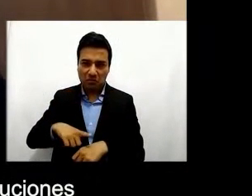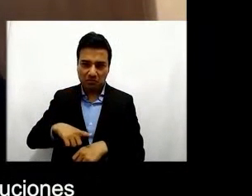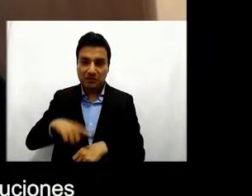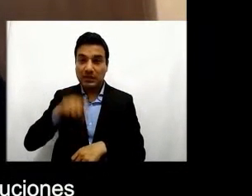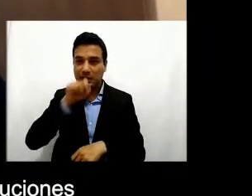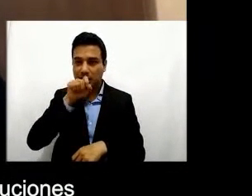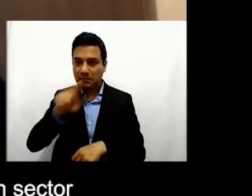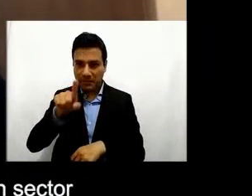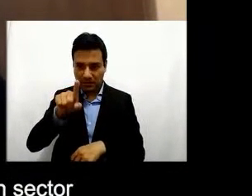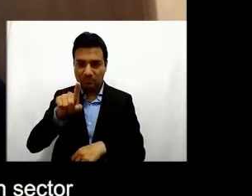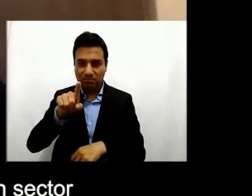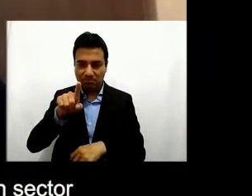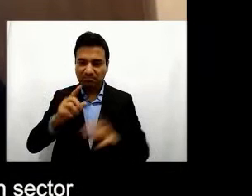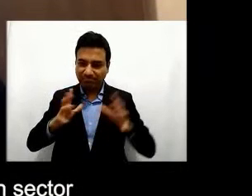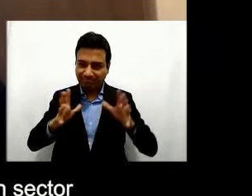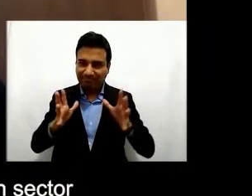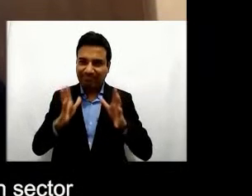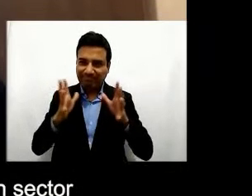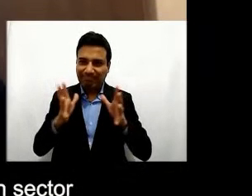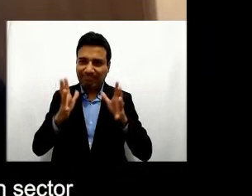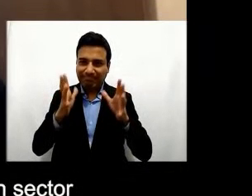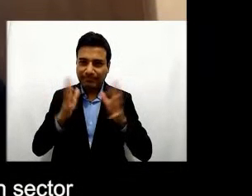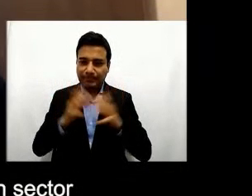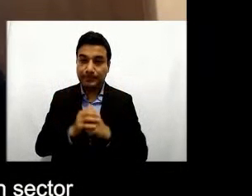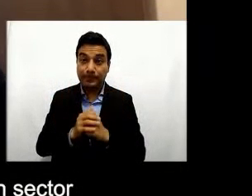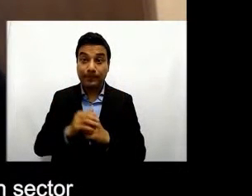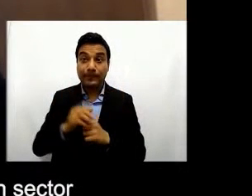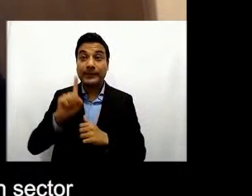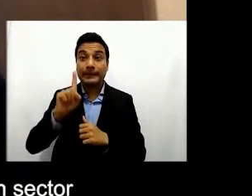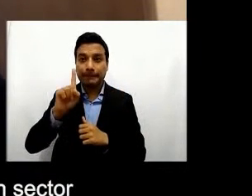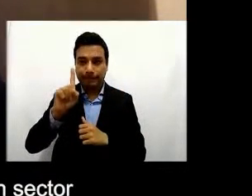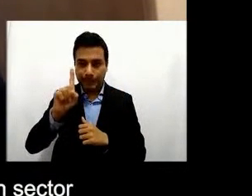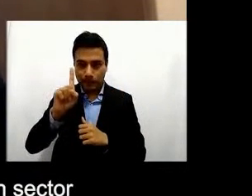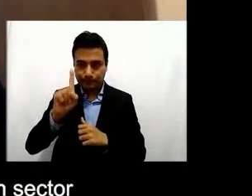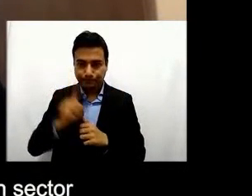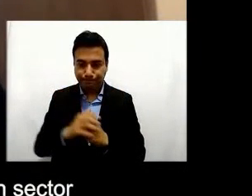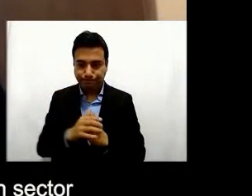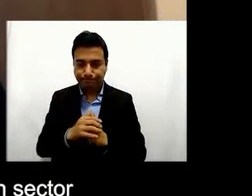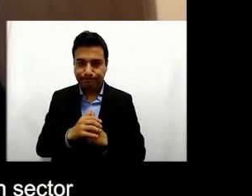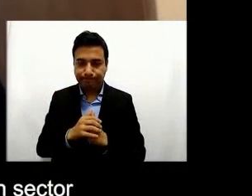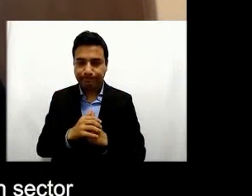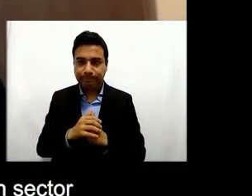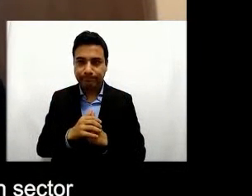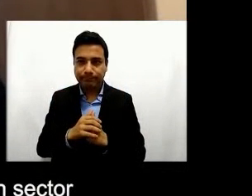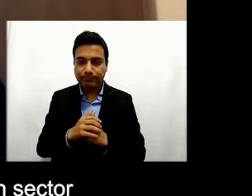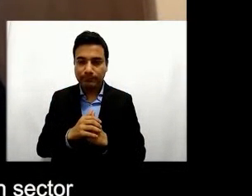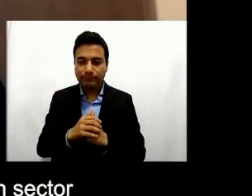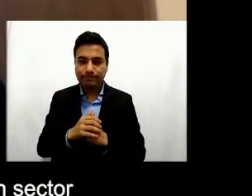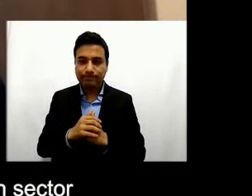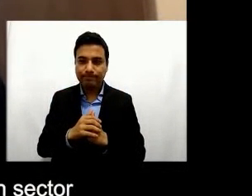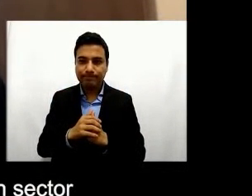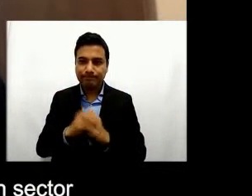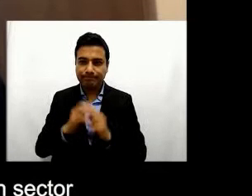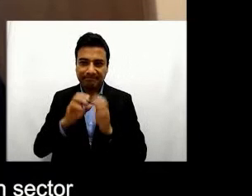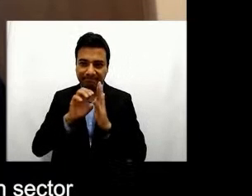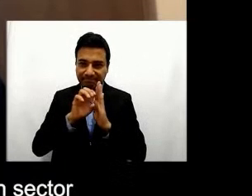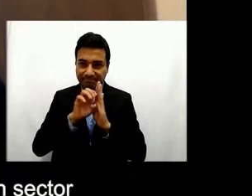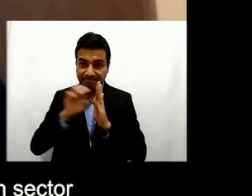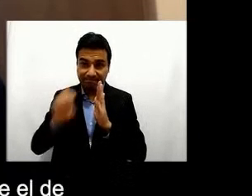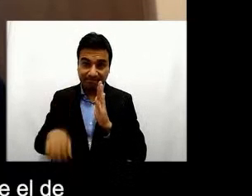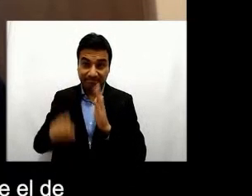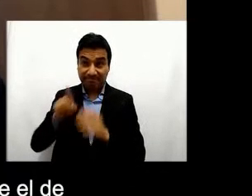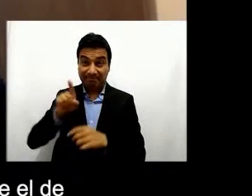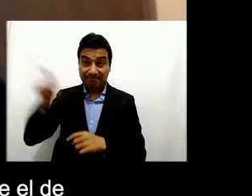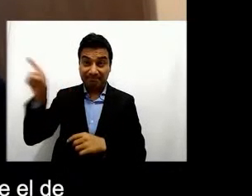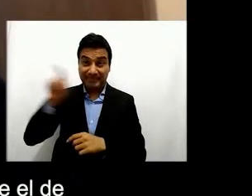han hecho. Sin embargo, la realidad es que, por lo menos en un sector como el de Jalisco,